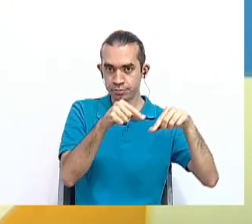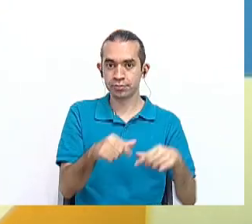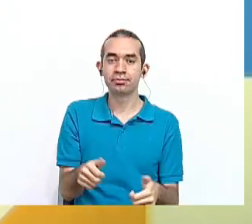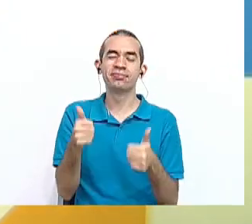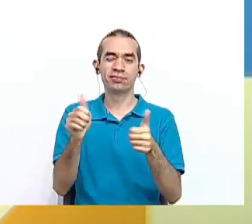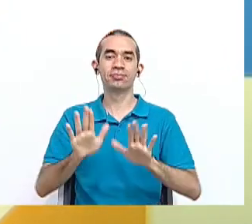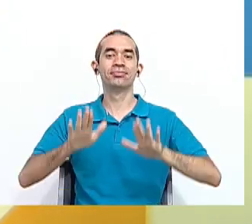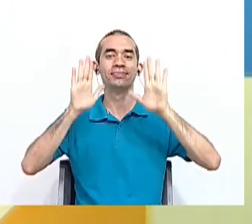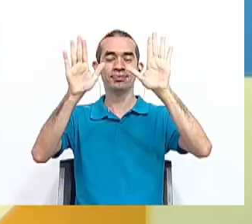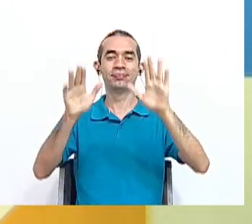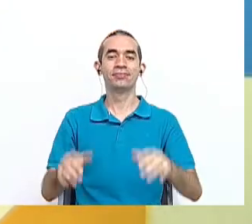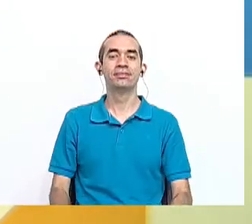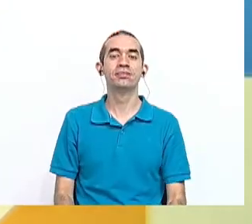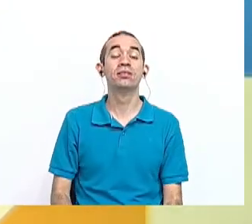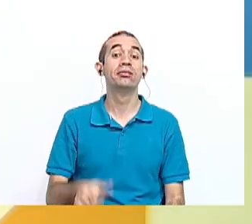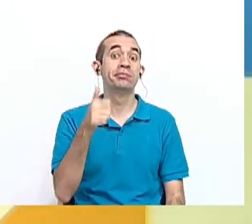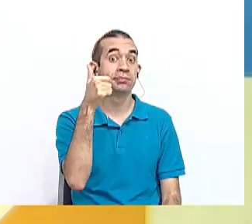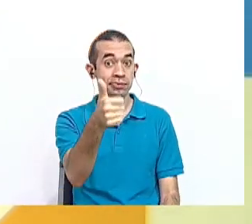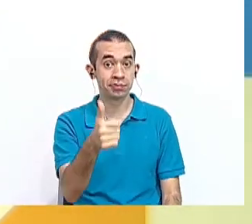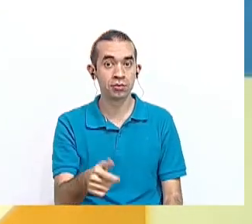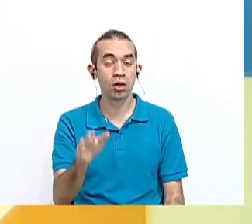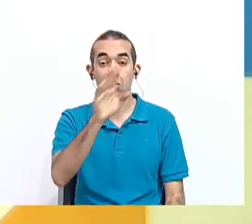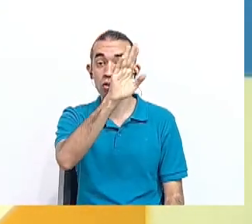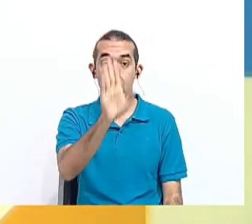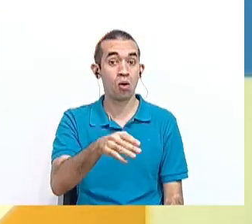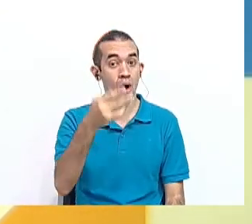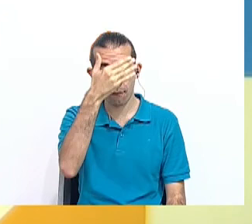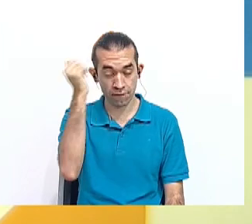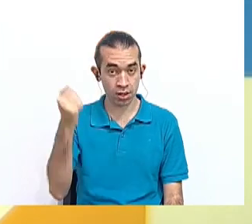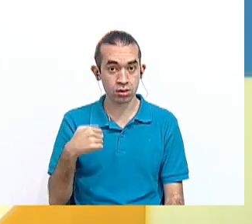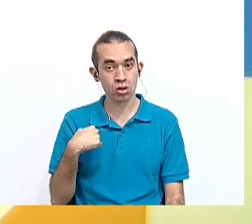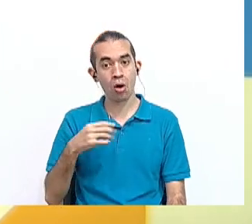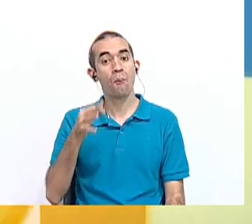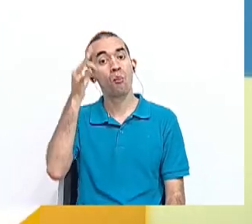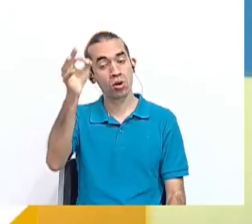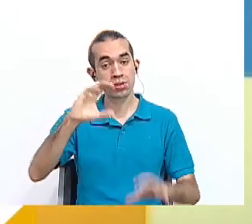Excelente. Muy bien, no se les olvide, los espero entonces en la